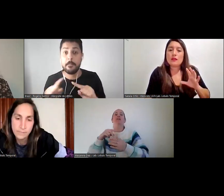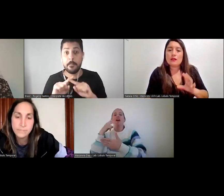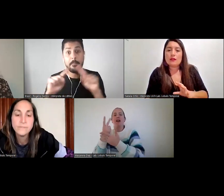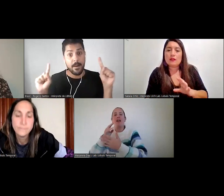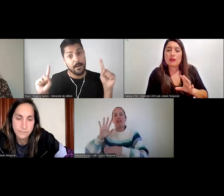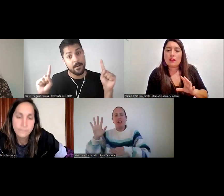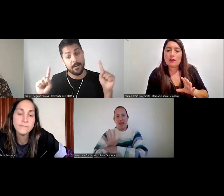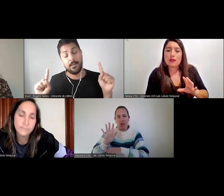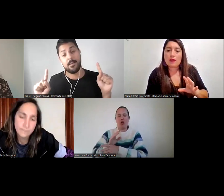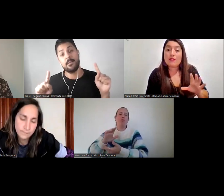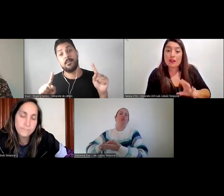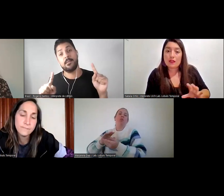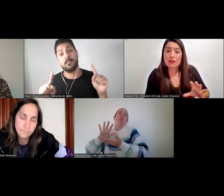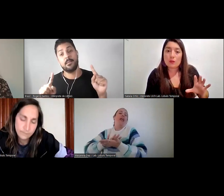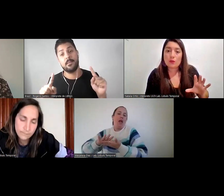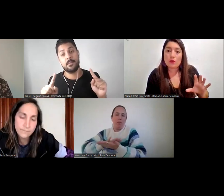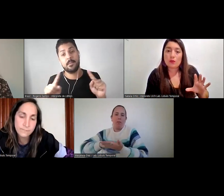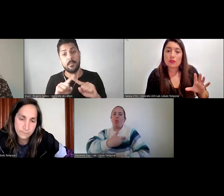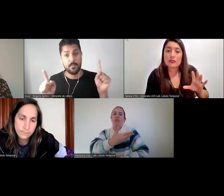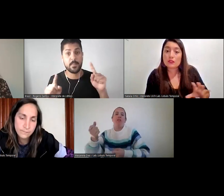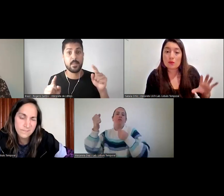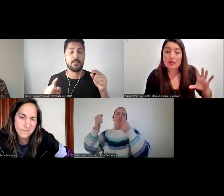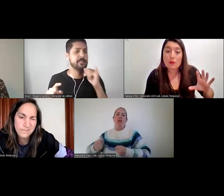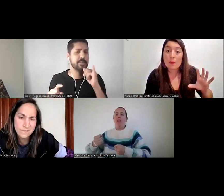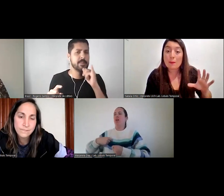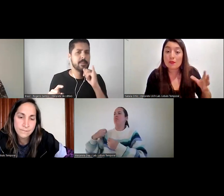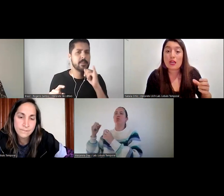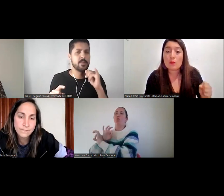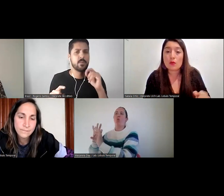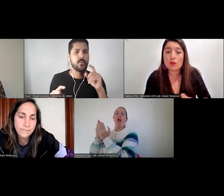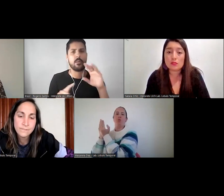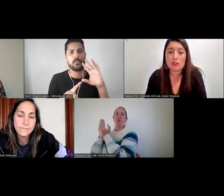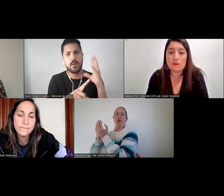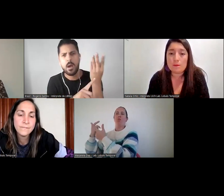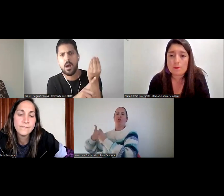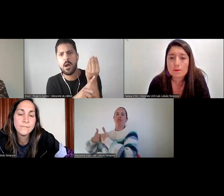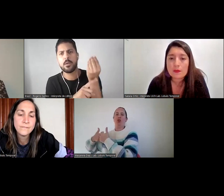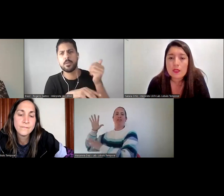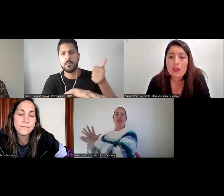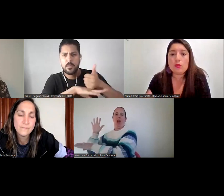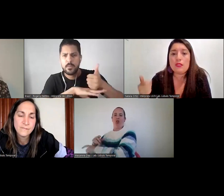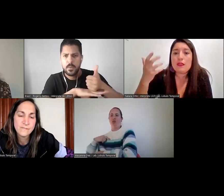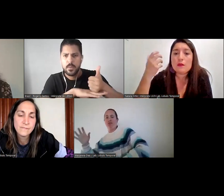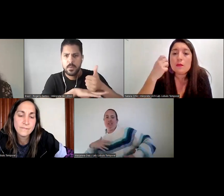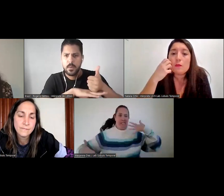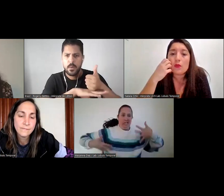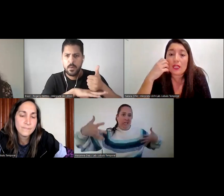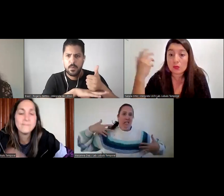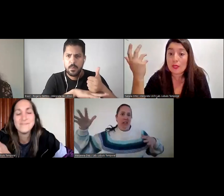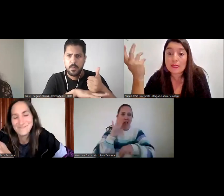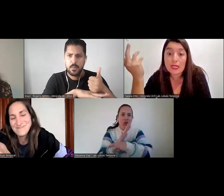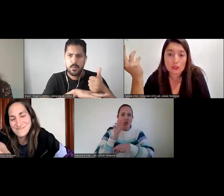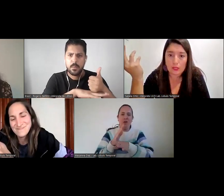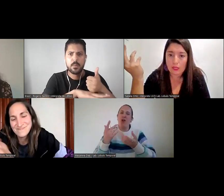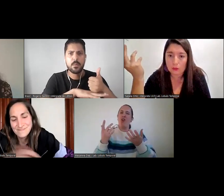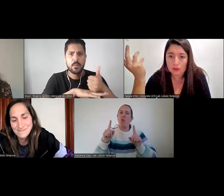se habla como en el teatro de manera como más profesional, a lo mejor no sé. ¿Ustedes podrían